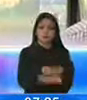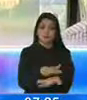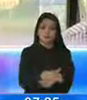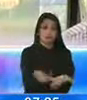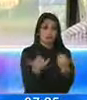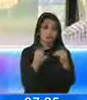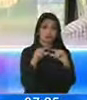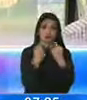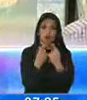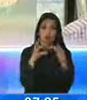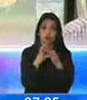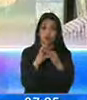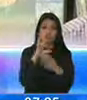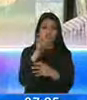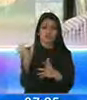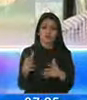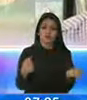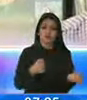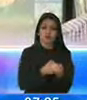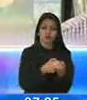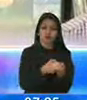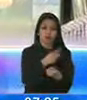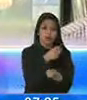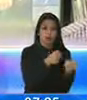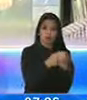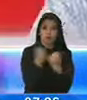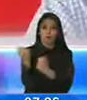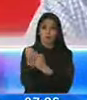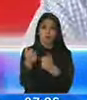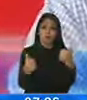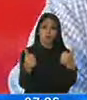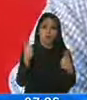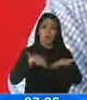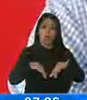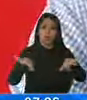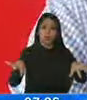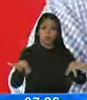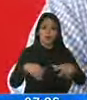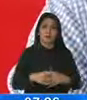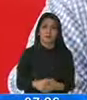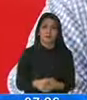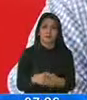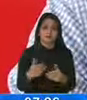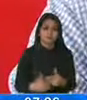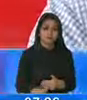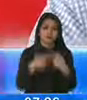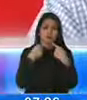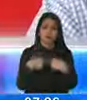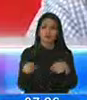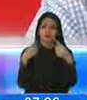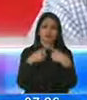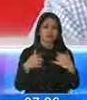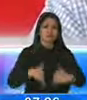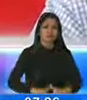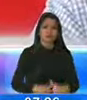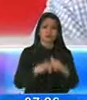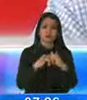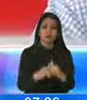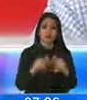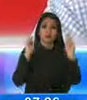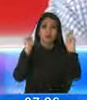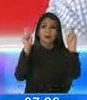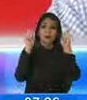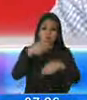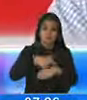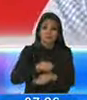momento la militancia ha tomado partido, ¿no? O está con ellos o está con nosotros. Hay que caminar, hay que llevar el mensaje porque el tiempo de campaña es muy